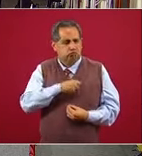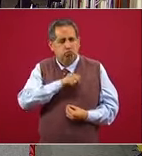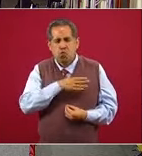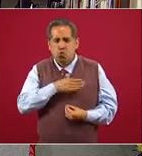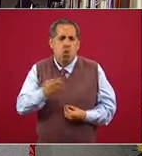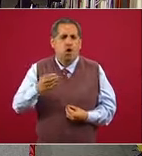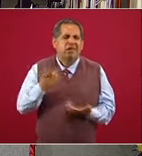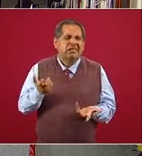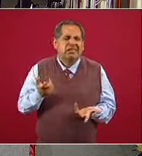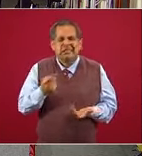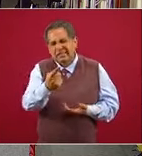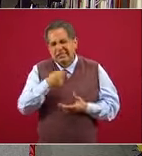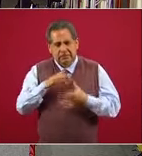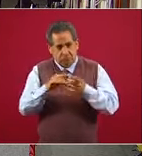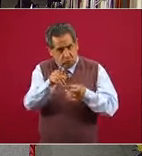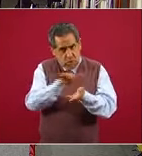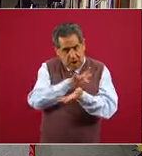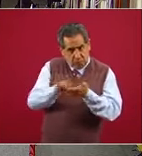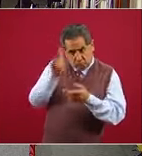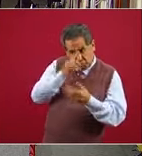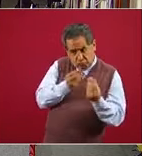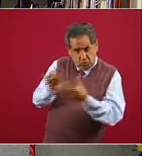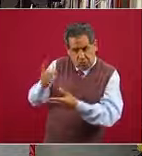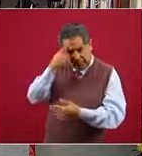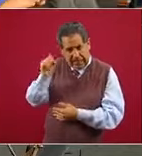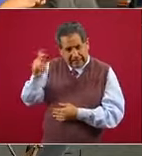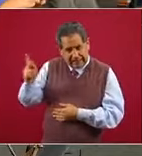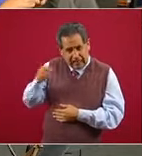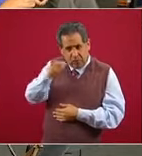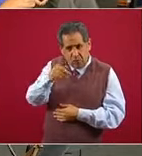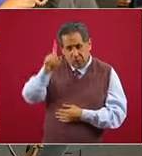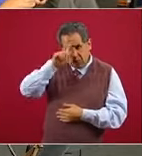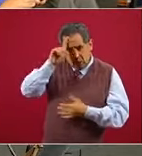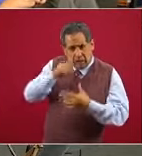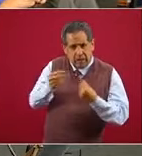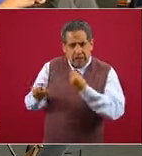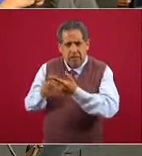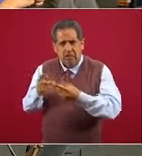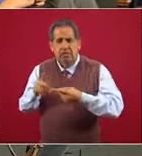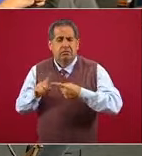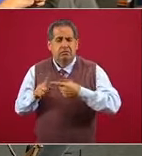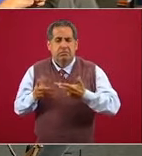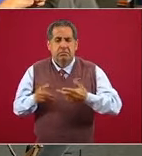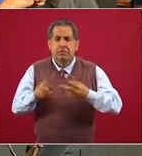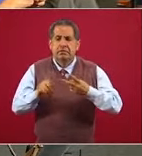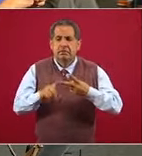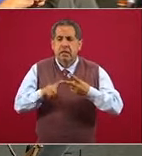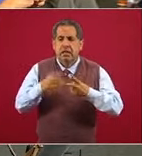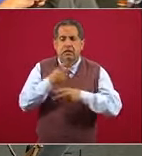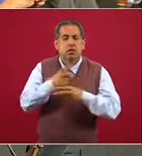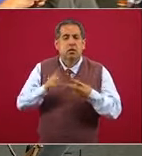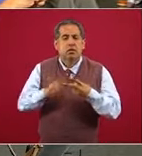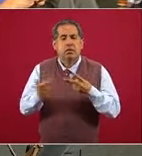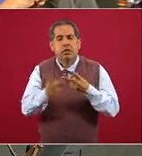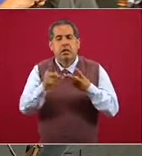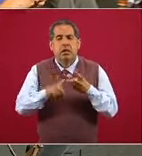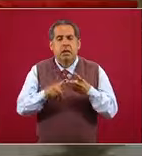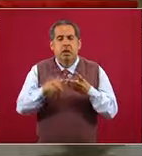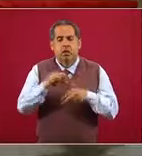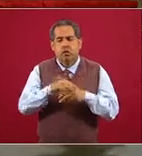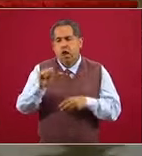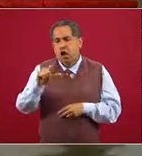qué forma, no sé si ustedes han apoyado en el contenido o han hecho sugerencias, etcétera. Y una segunda pregunta para el